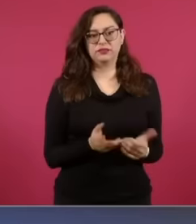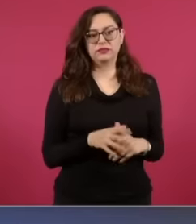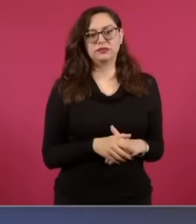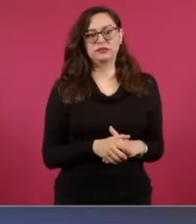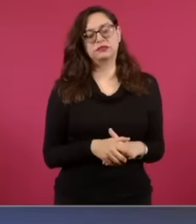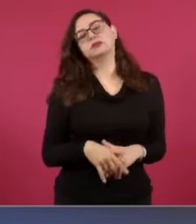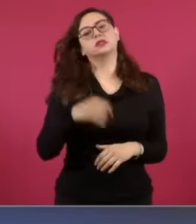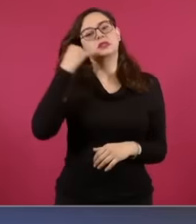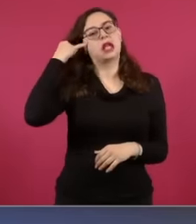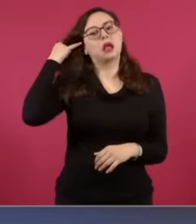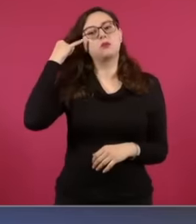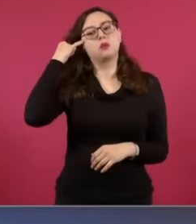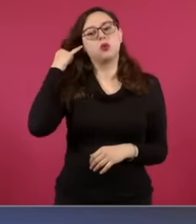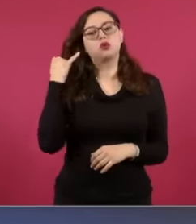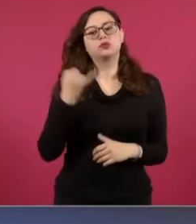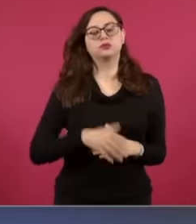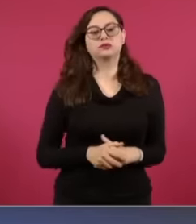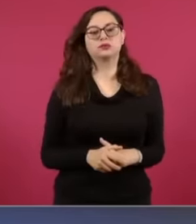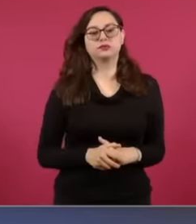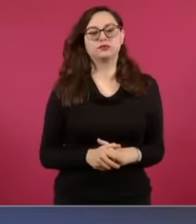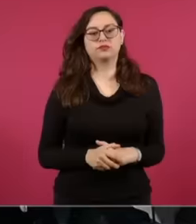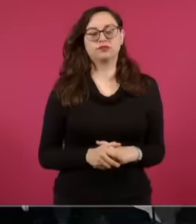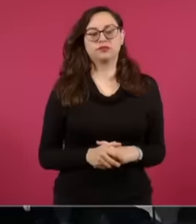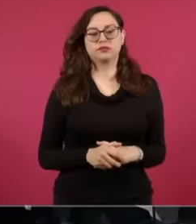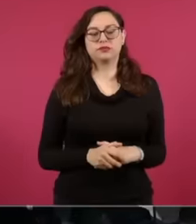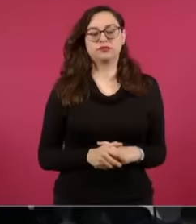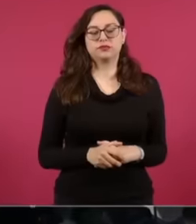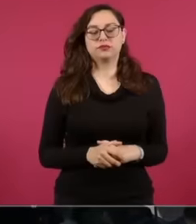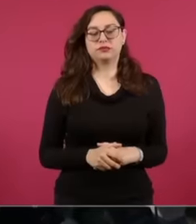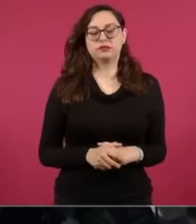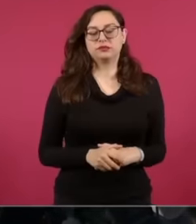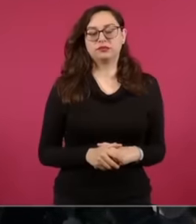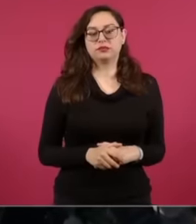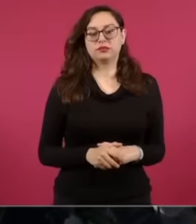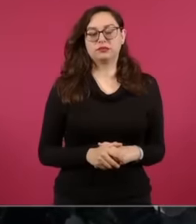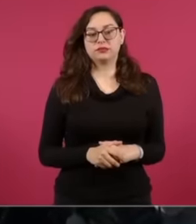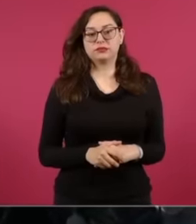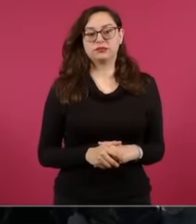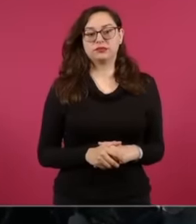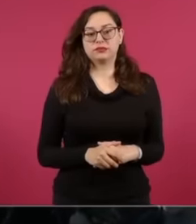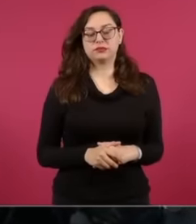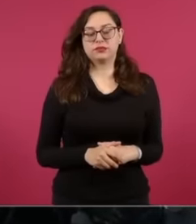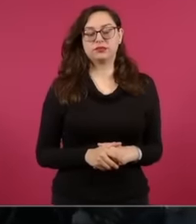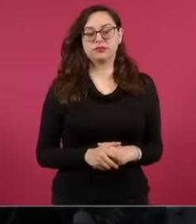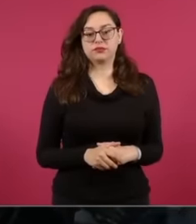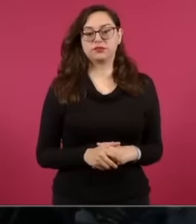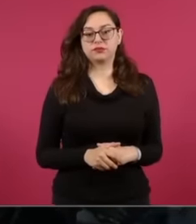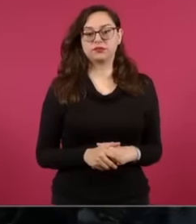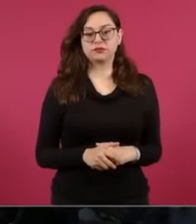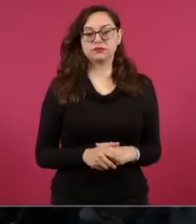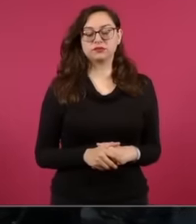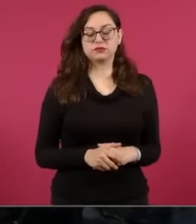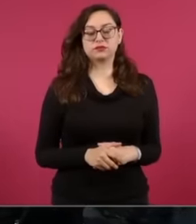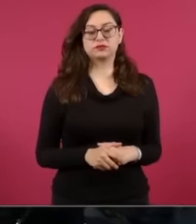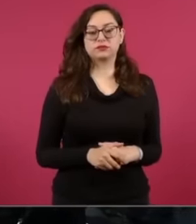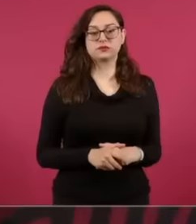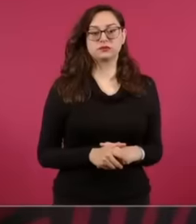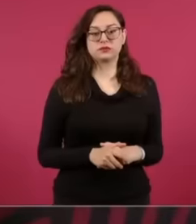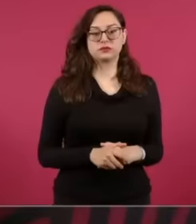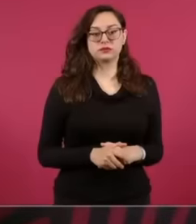creo que 29, menos 29, el yen japonés.